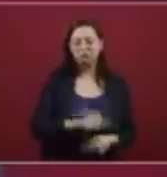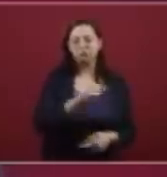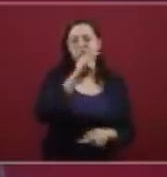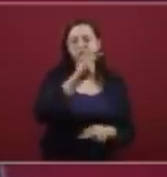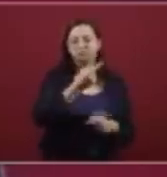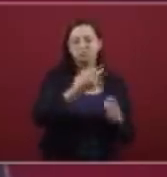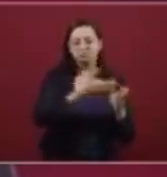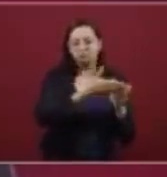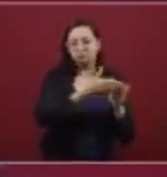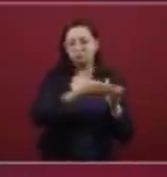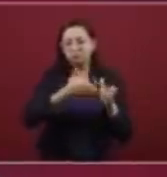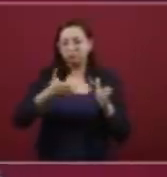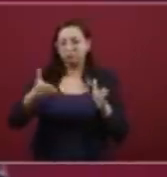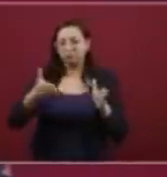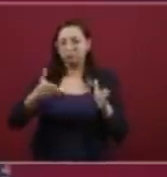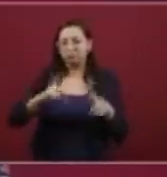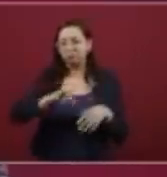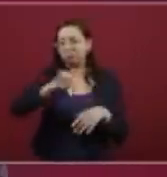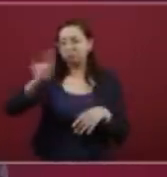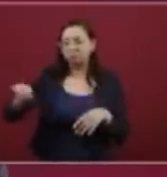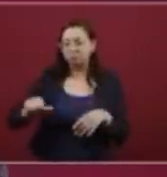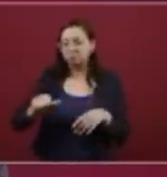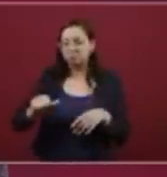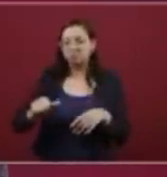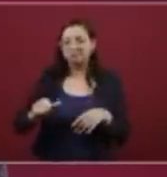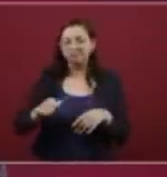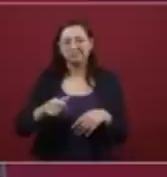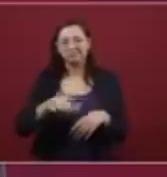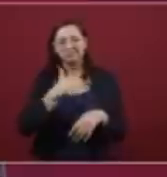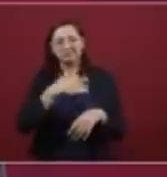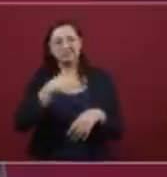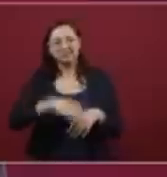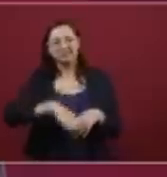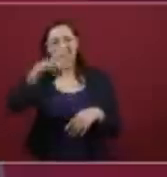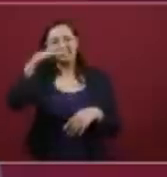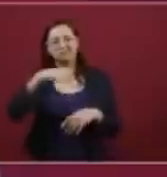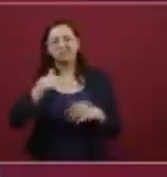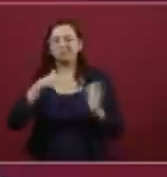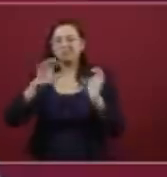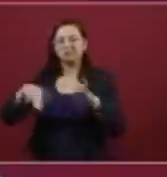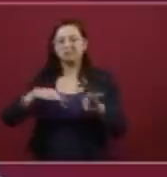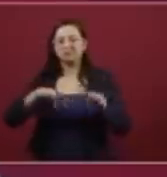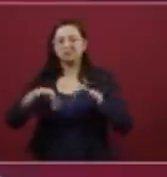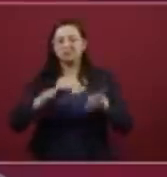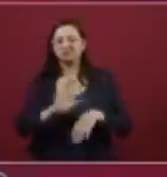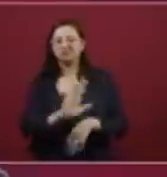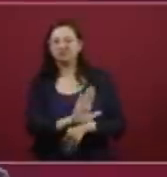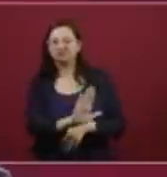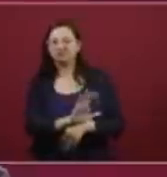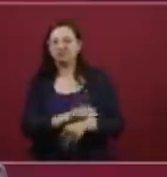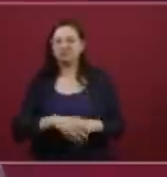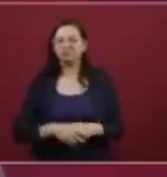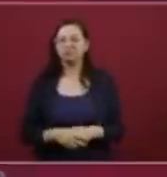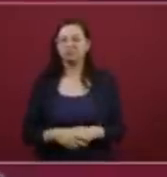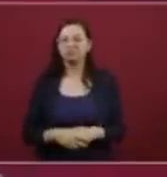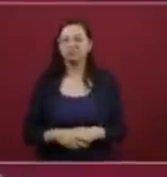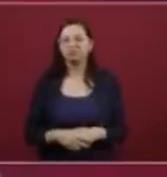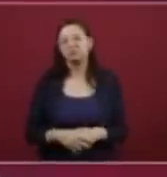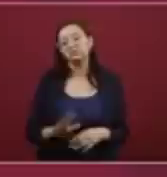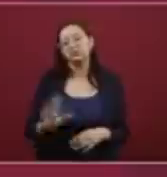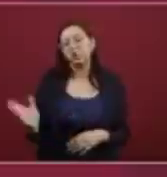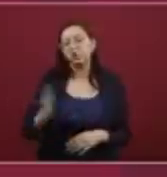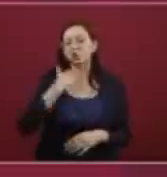en que ya no se contrata a trabajadores, o así era.